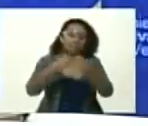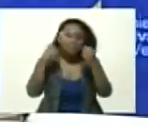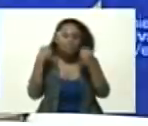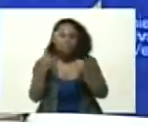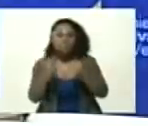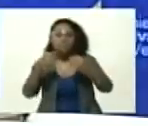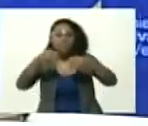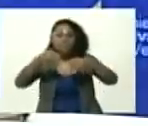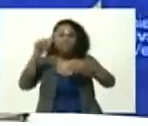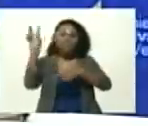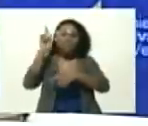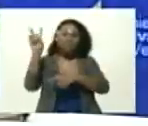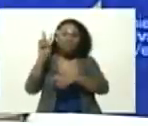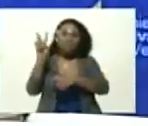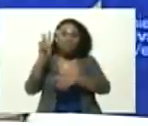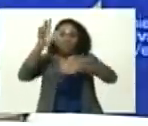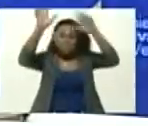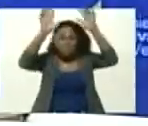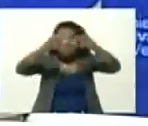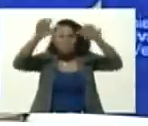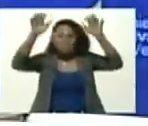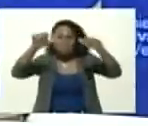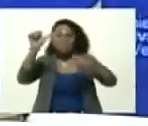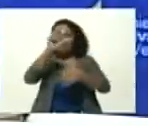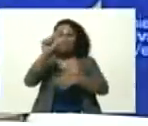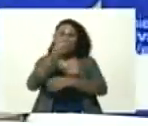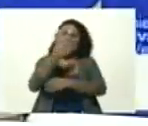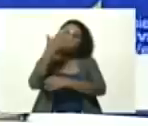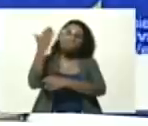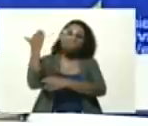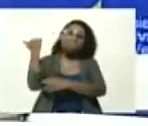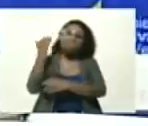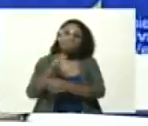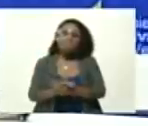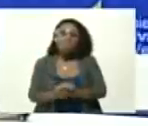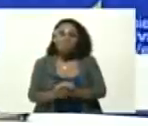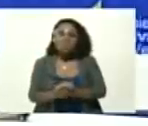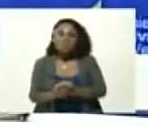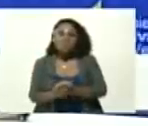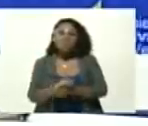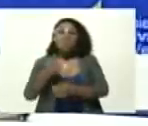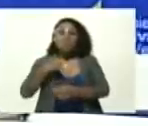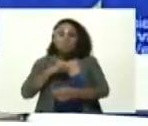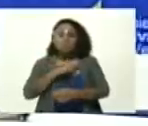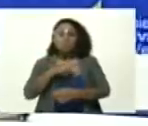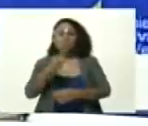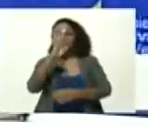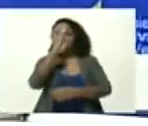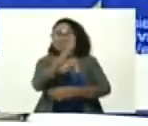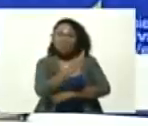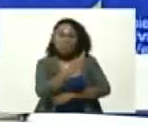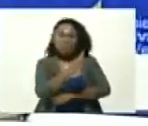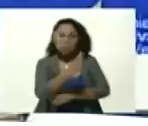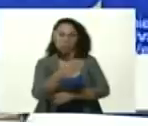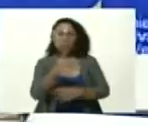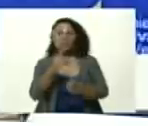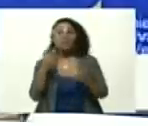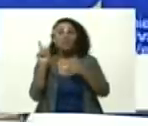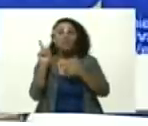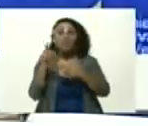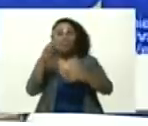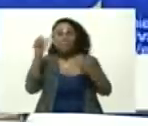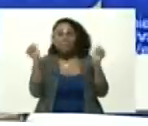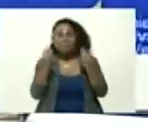país las semanas anteriores. Vamos a tener noticias directo, en vivo y directo desde